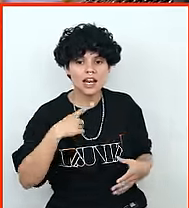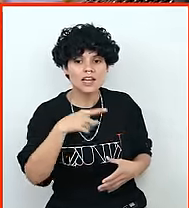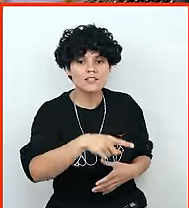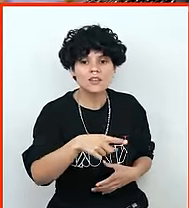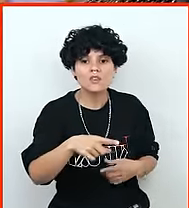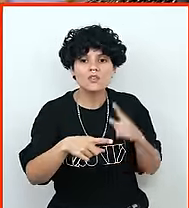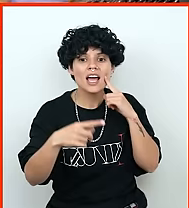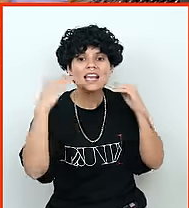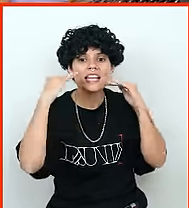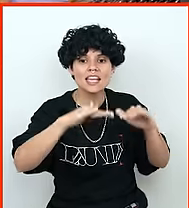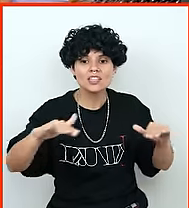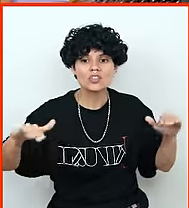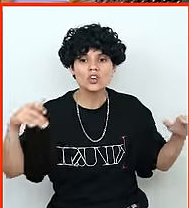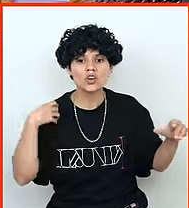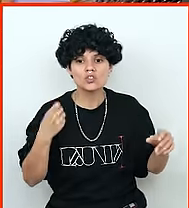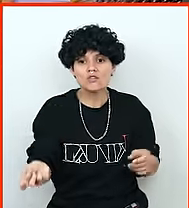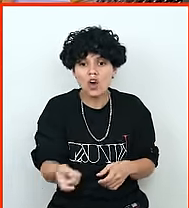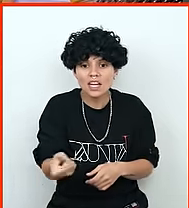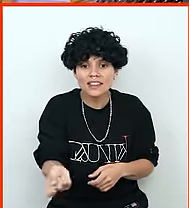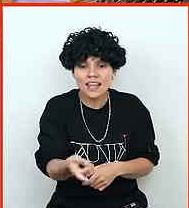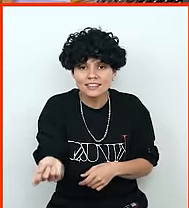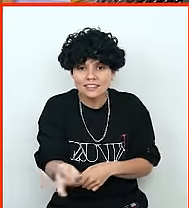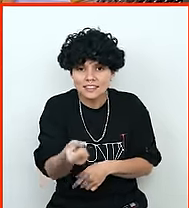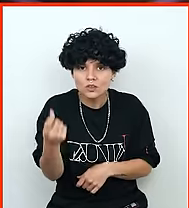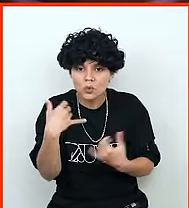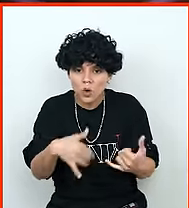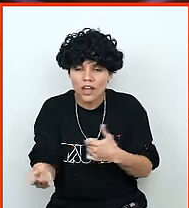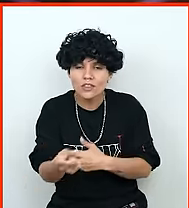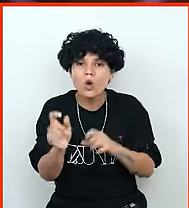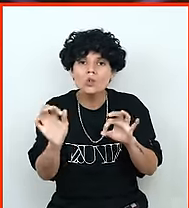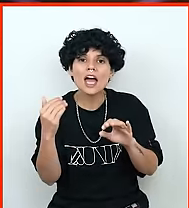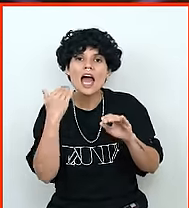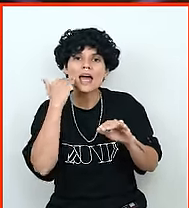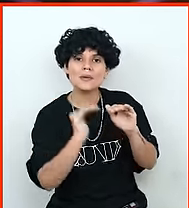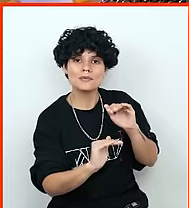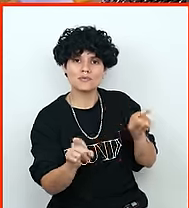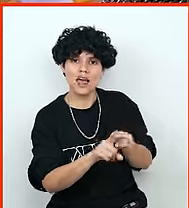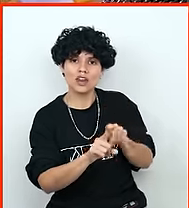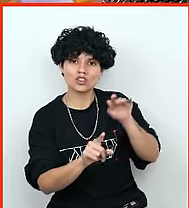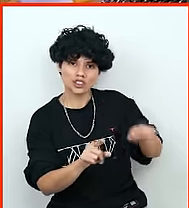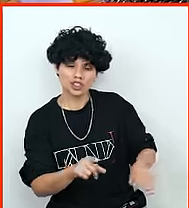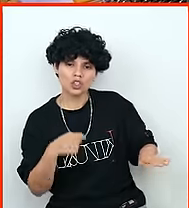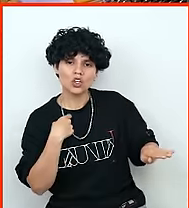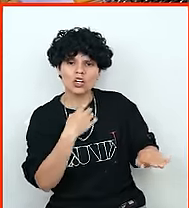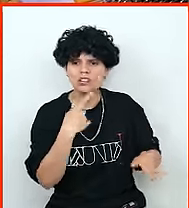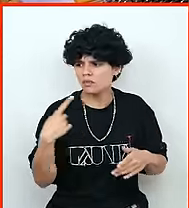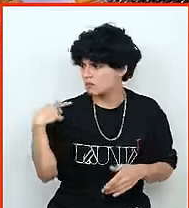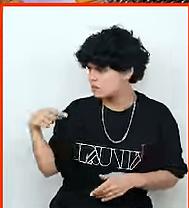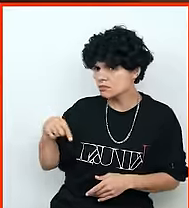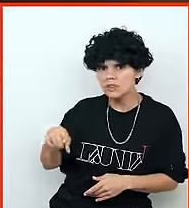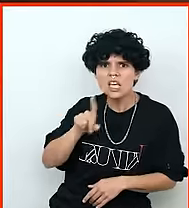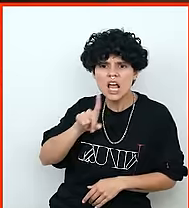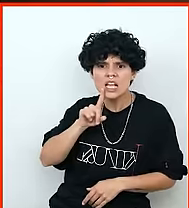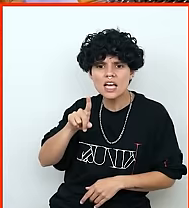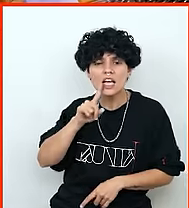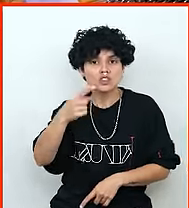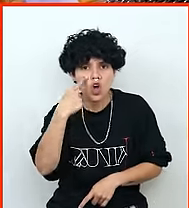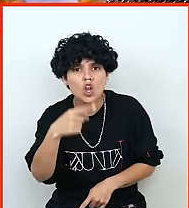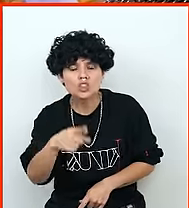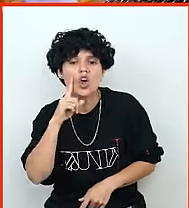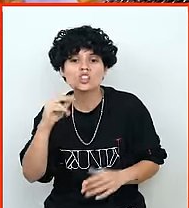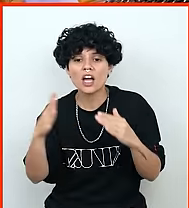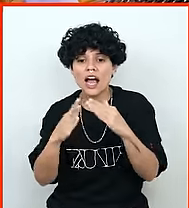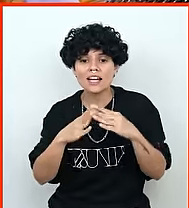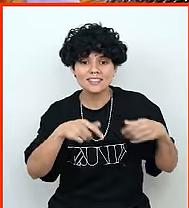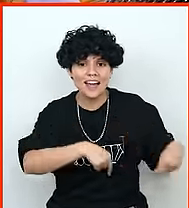parte habitada de la villa. Ve a unos cabros chicos jugando a las bolitas que resultaban ser amigos de mi hermano chico. Y les pregunta, oye, ¿este cabro dónde vive? Me lo encontré tirado. Y dicen,